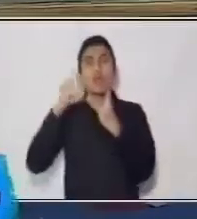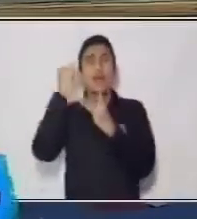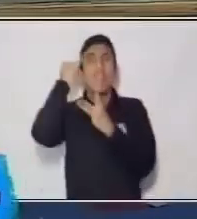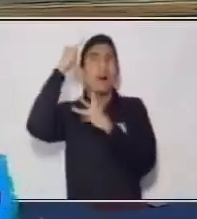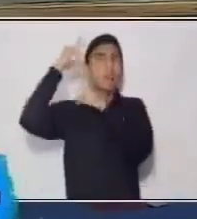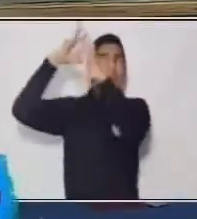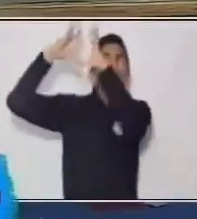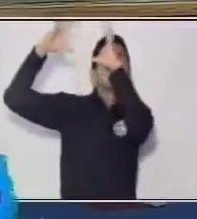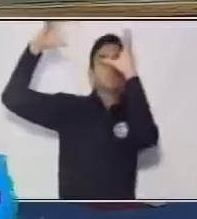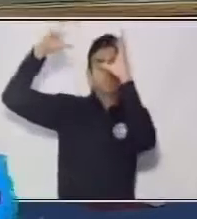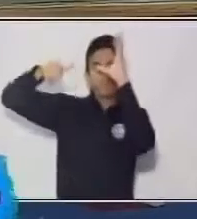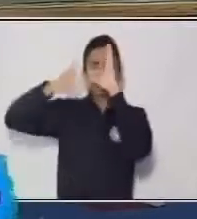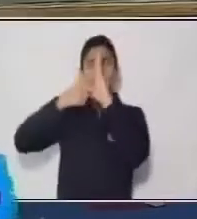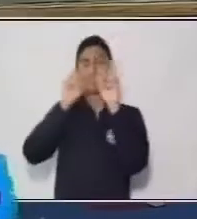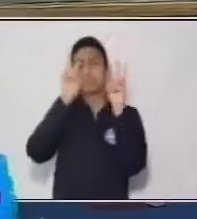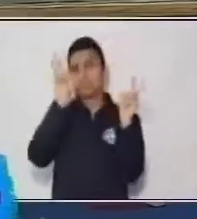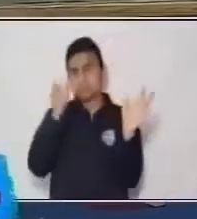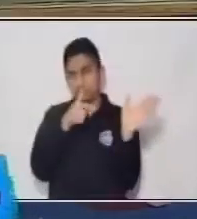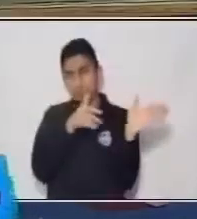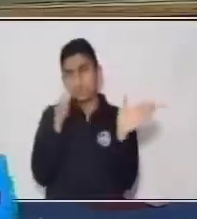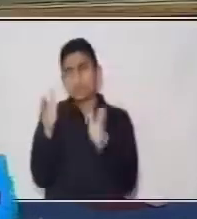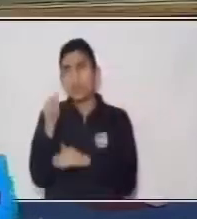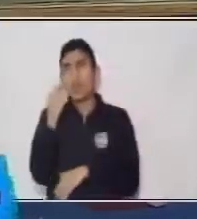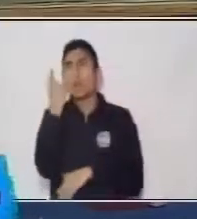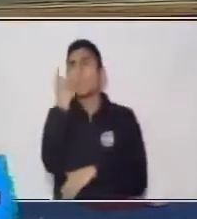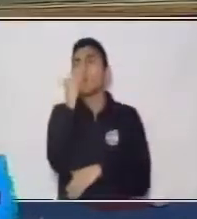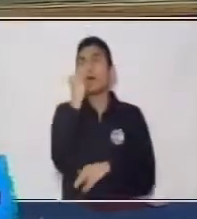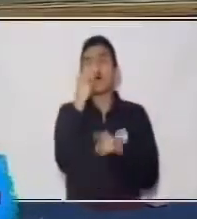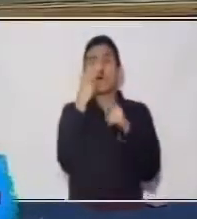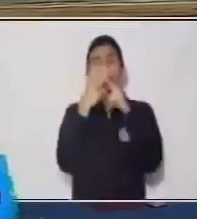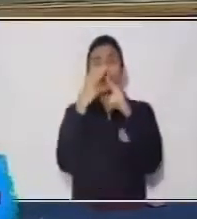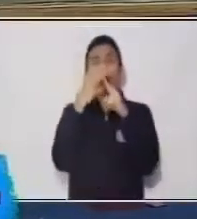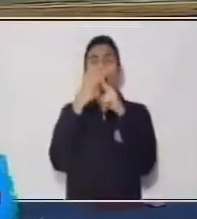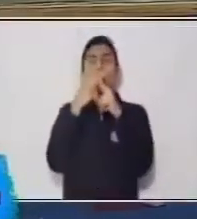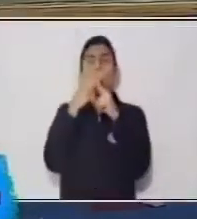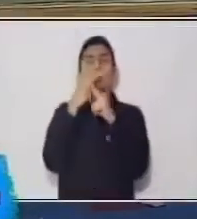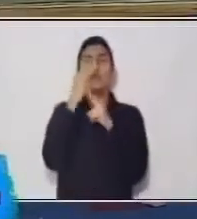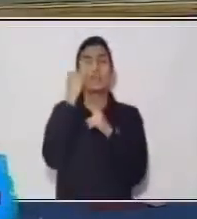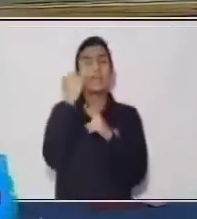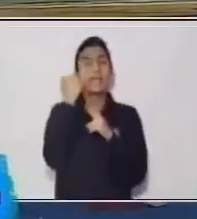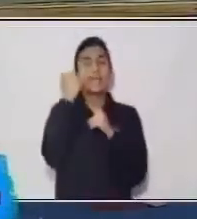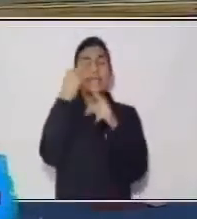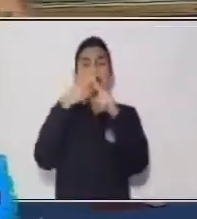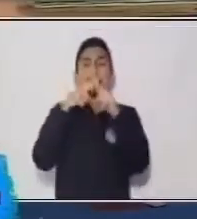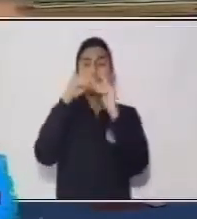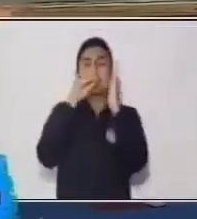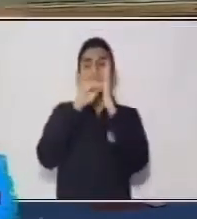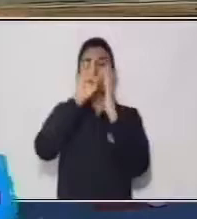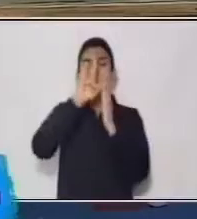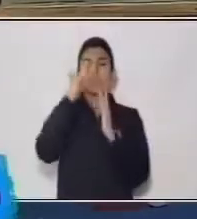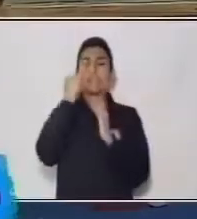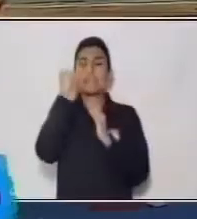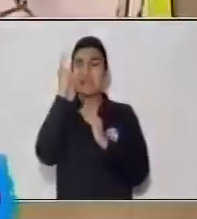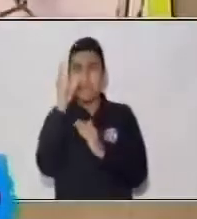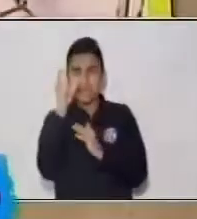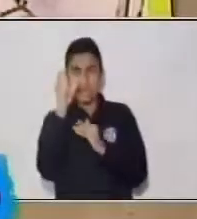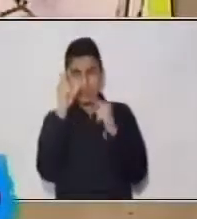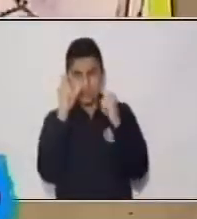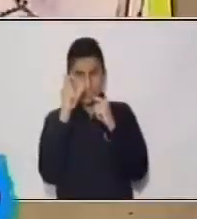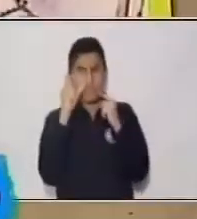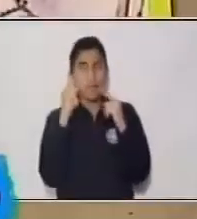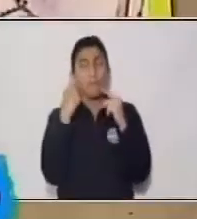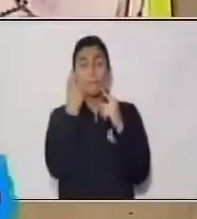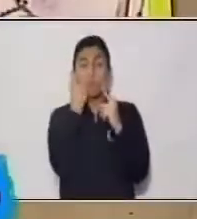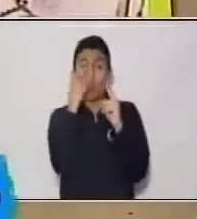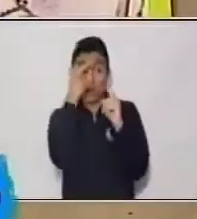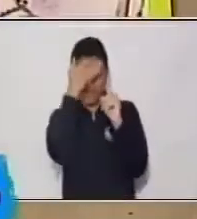de una princesa llamada Ixquic, que la puedes ver acá. Esta princesa Ixquic vivía con sus papás, pero